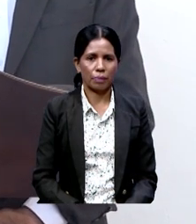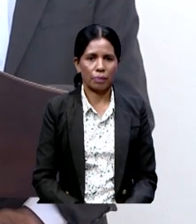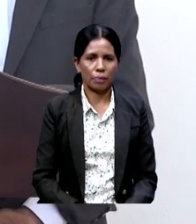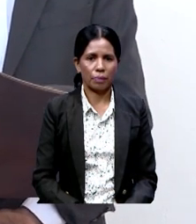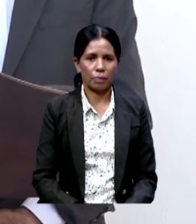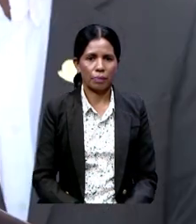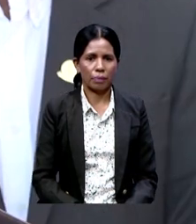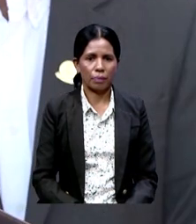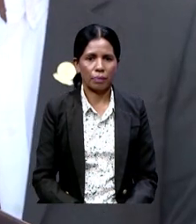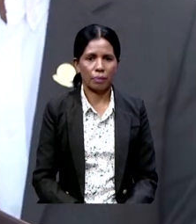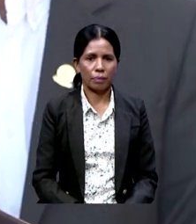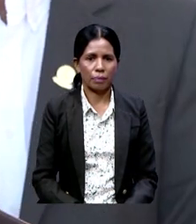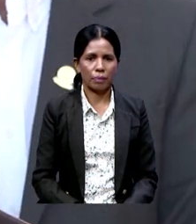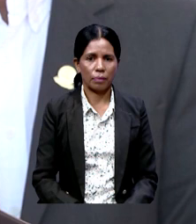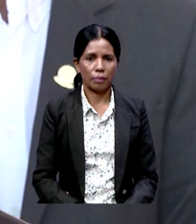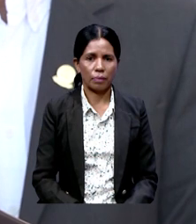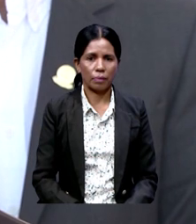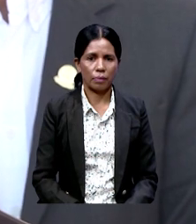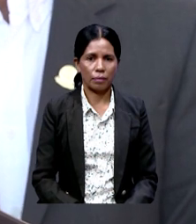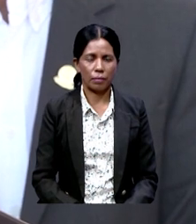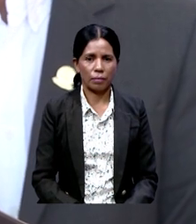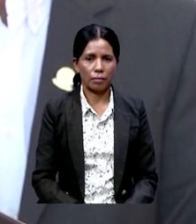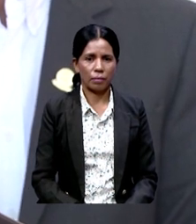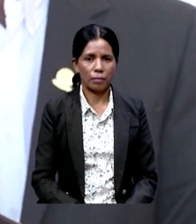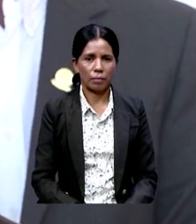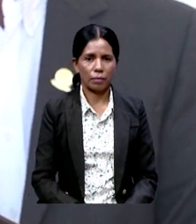humanos. Es una posibilidad que Cuba ha